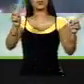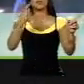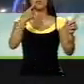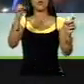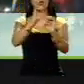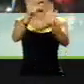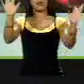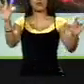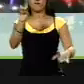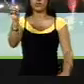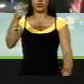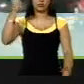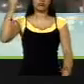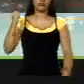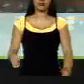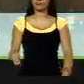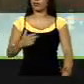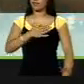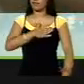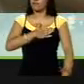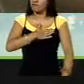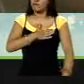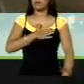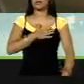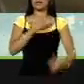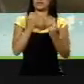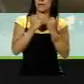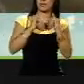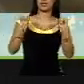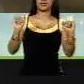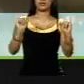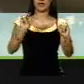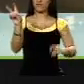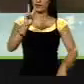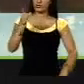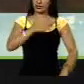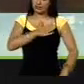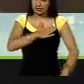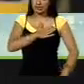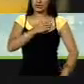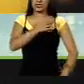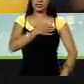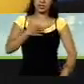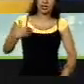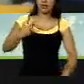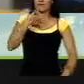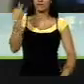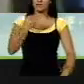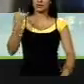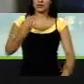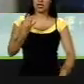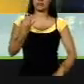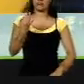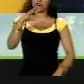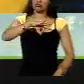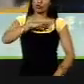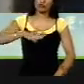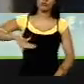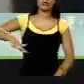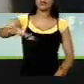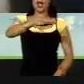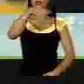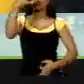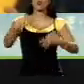Constitución, recuperado todos esos principios de hace 200 años. La asamblea para el pueblo, pueblo para la asamblea, el pueblo despierta, la